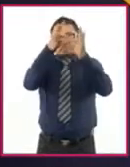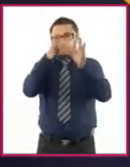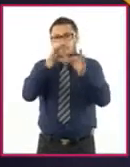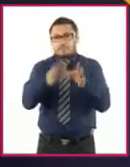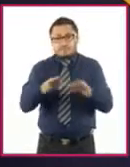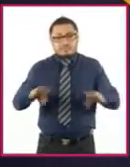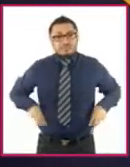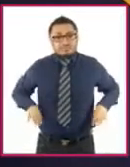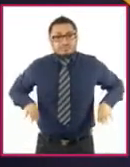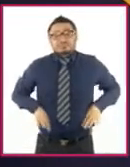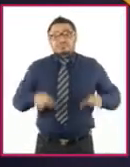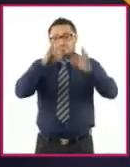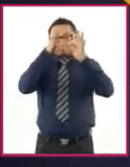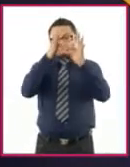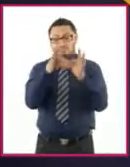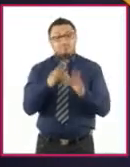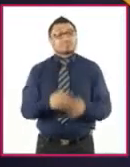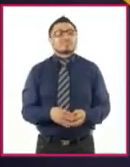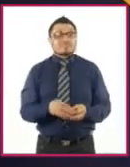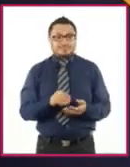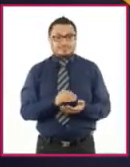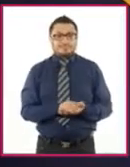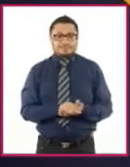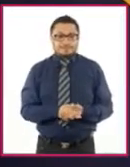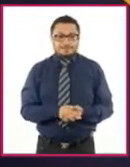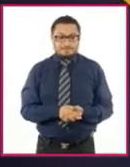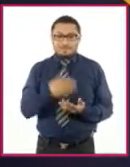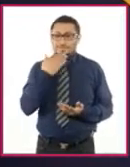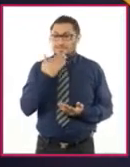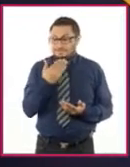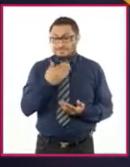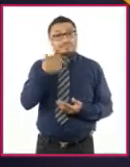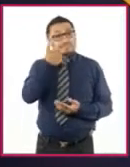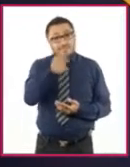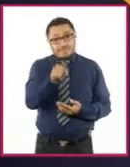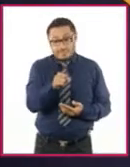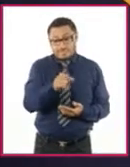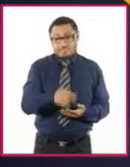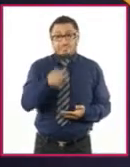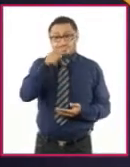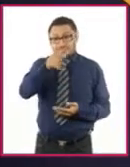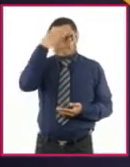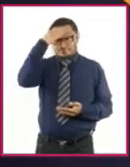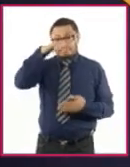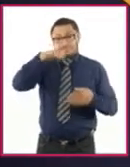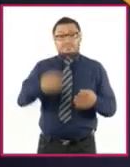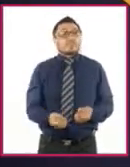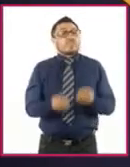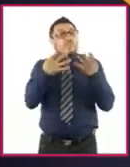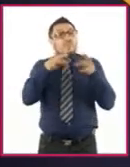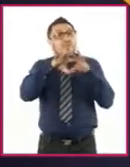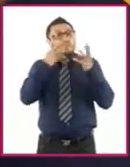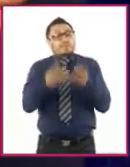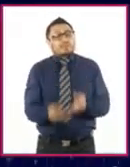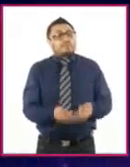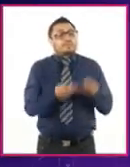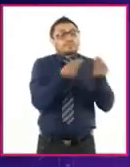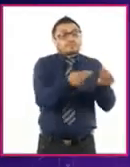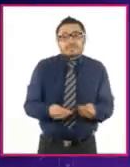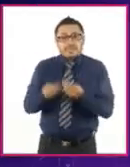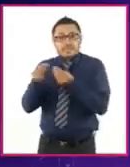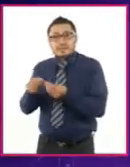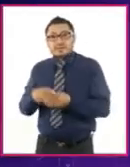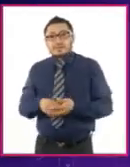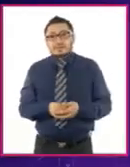condiciones establecidas en el problema. Y así, saber cuántas pelotas recibieron Alejandro